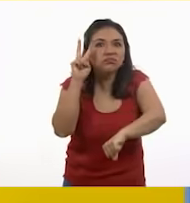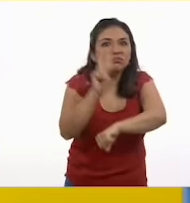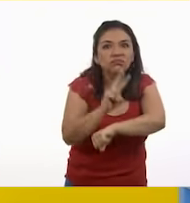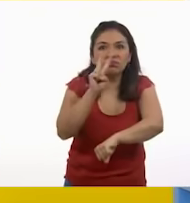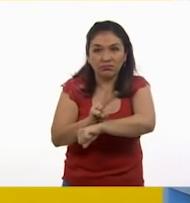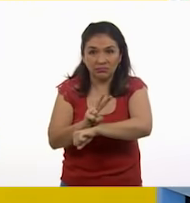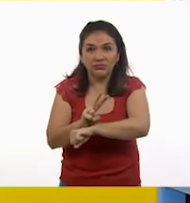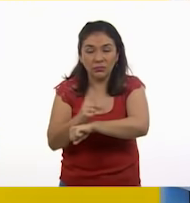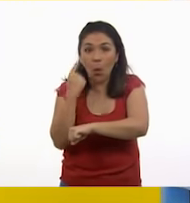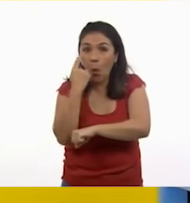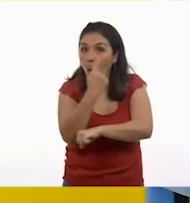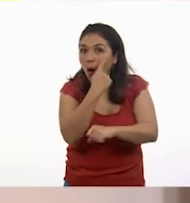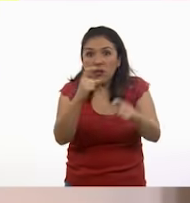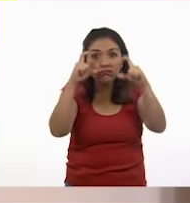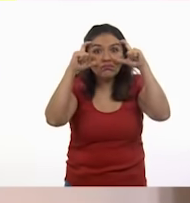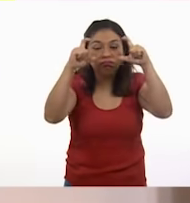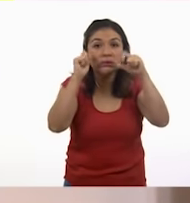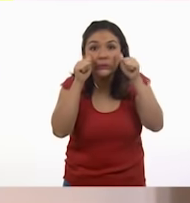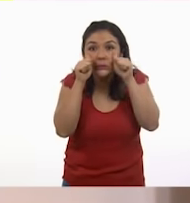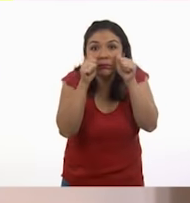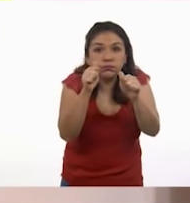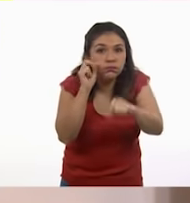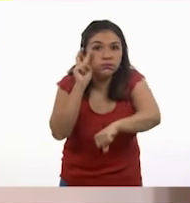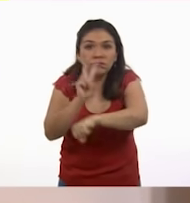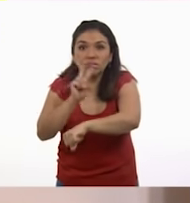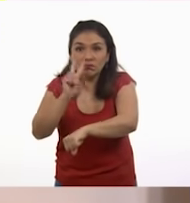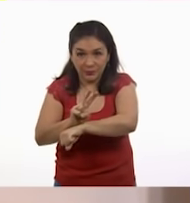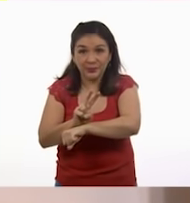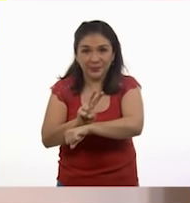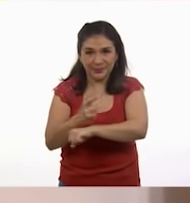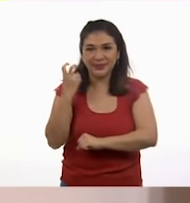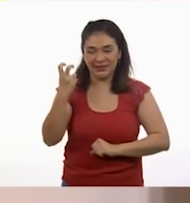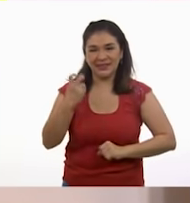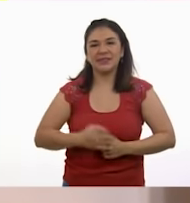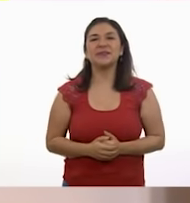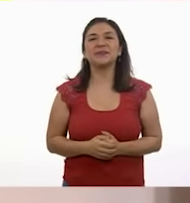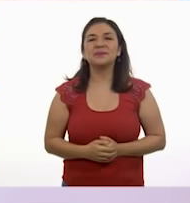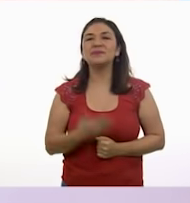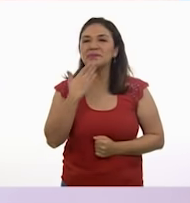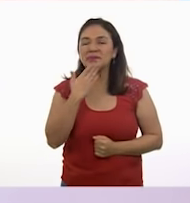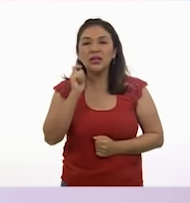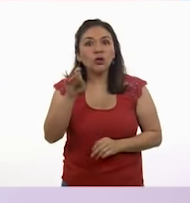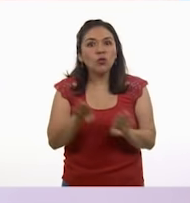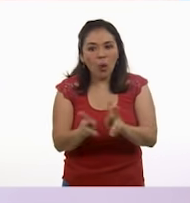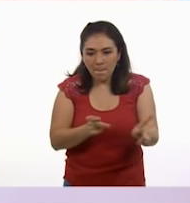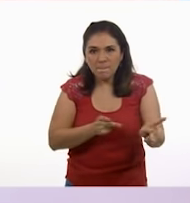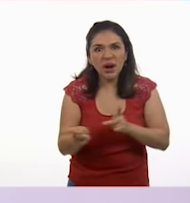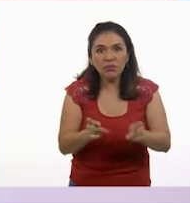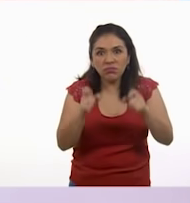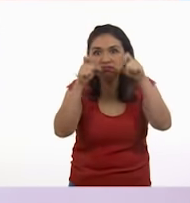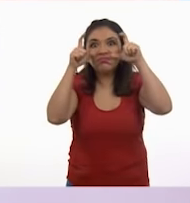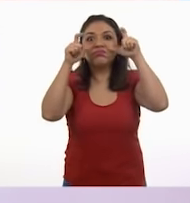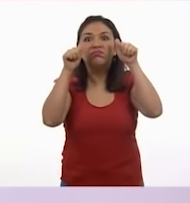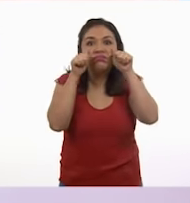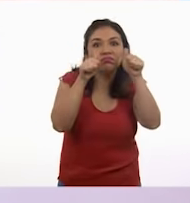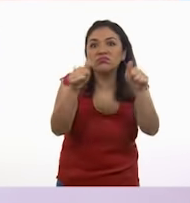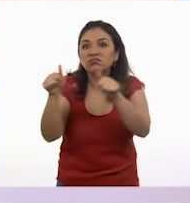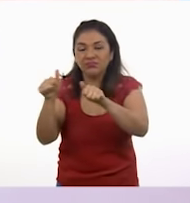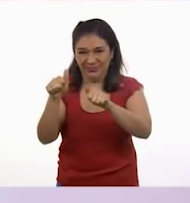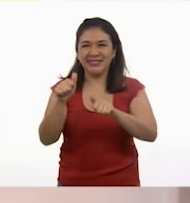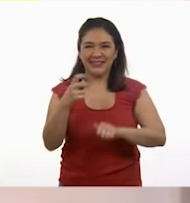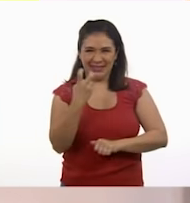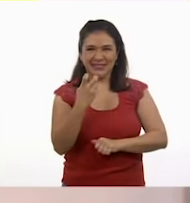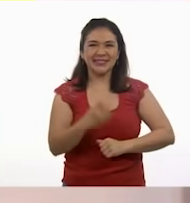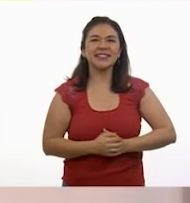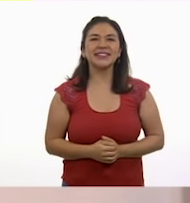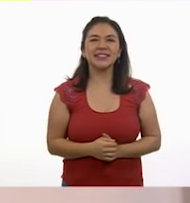cuidado no como de atento apuntó tenían pendiente exactamente me he preparado ya preparado alerta para la clase del día de